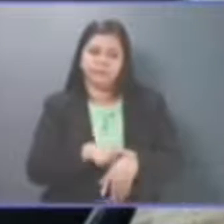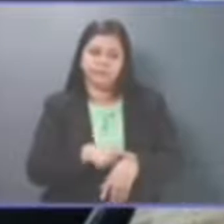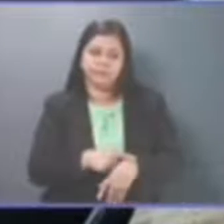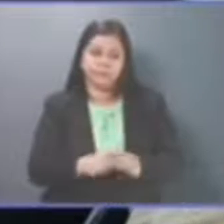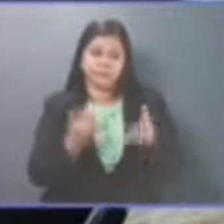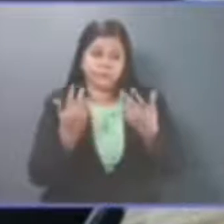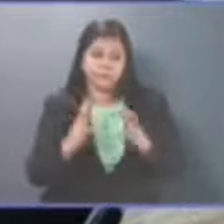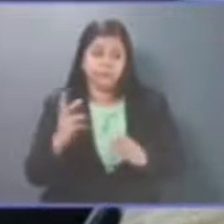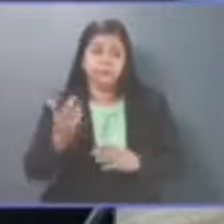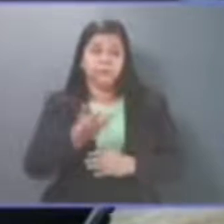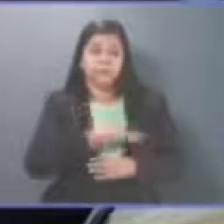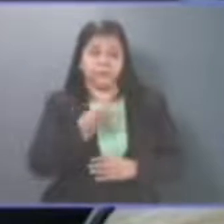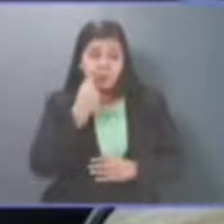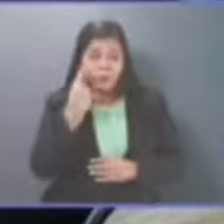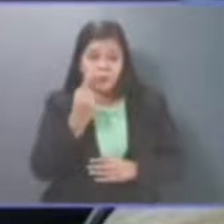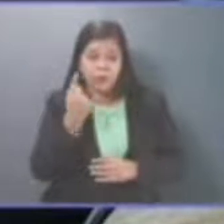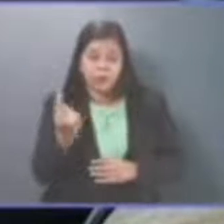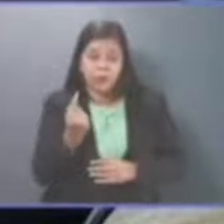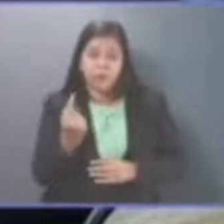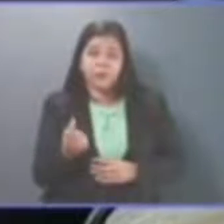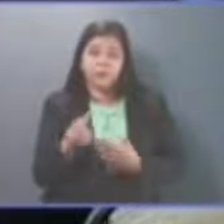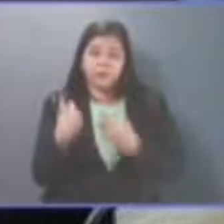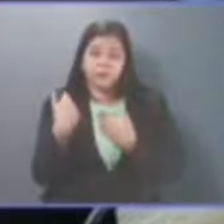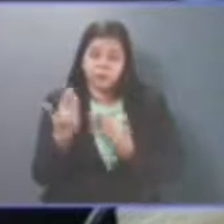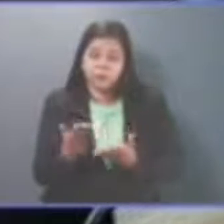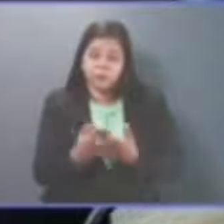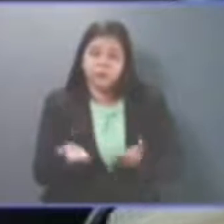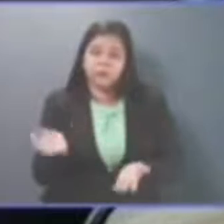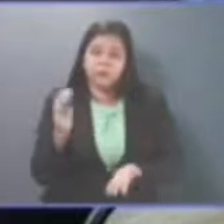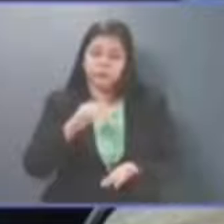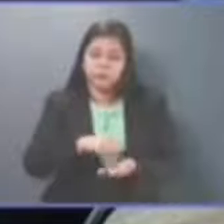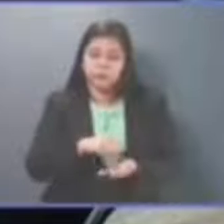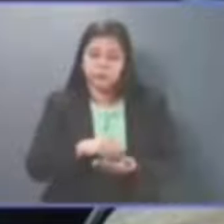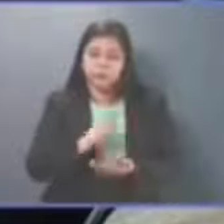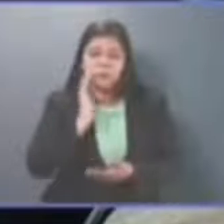Y ahora estamos buscando, le estamos dando, como repito,